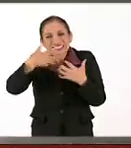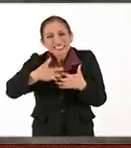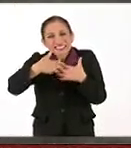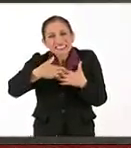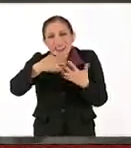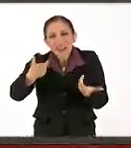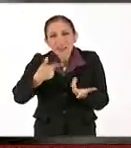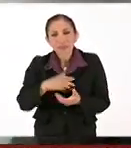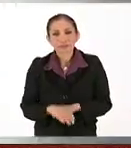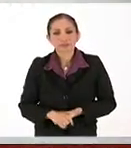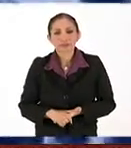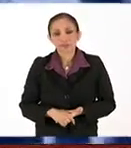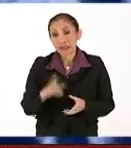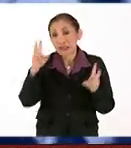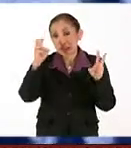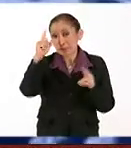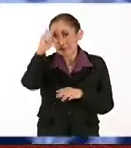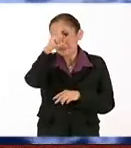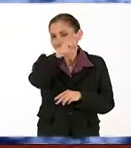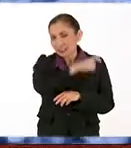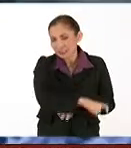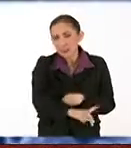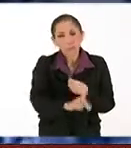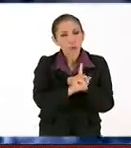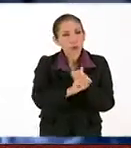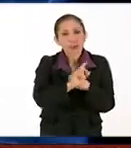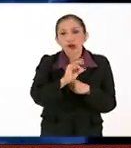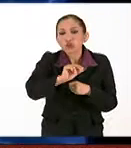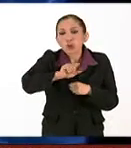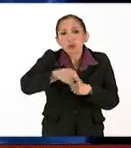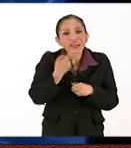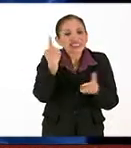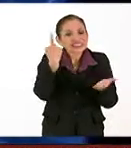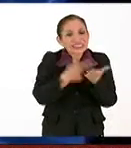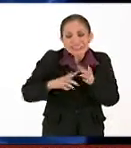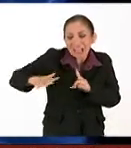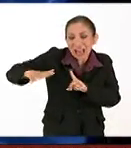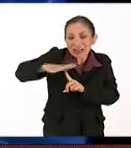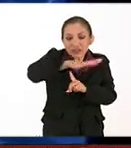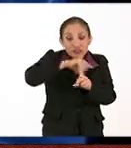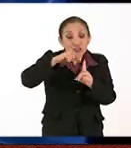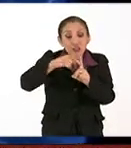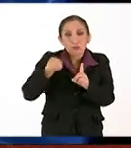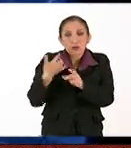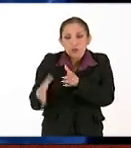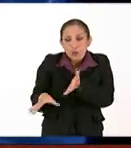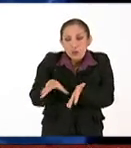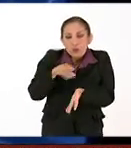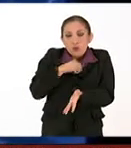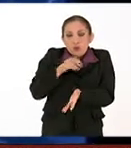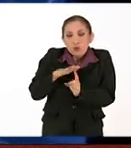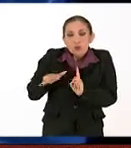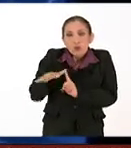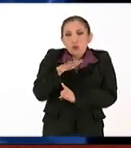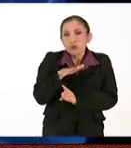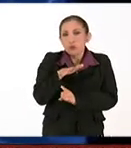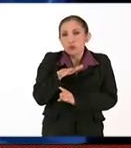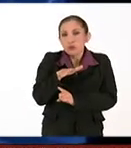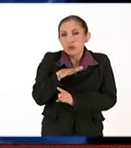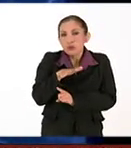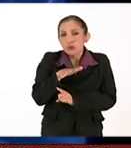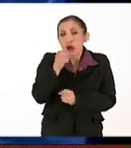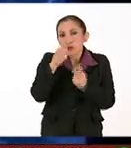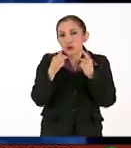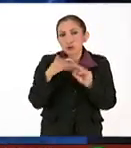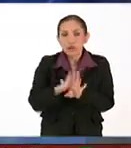que rige. El tema es bastante complejo, es que el problema no es lo que sucede a nuestro alrededor, sino cómo reaccionamos a lo que sucede a nuestro alrededor. Hay quien